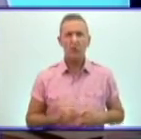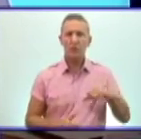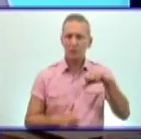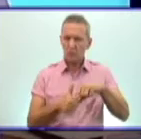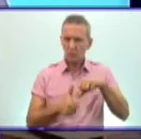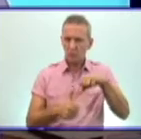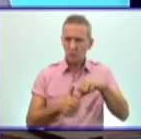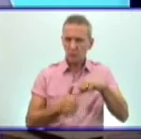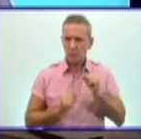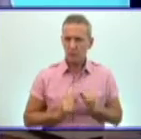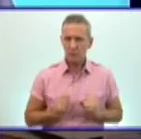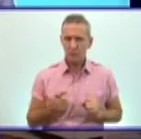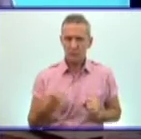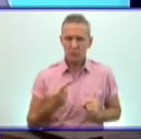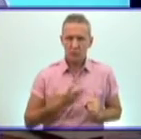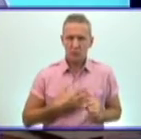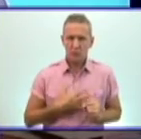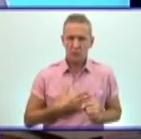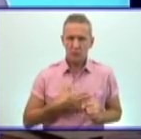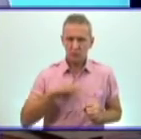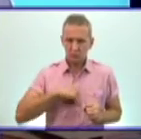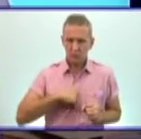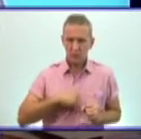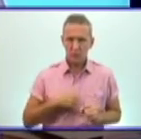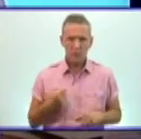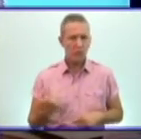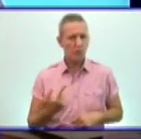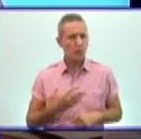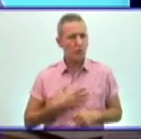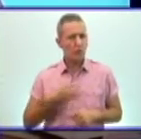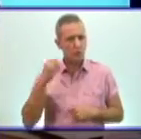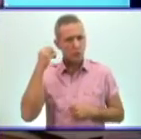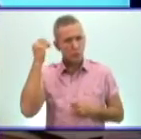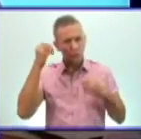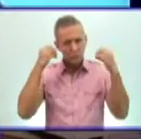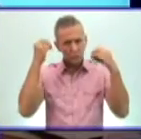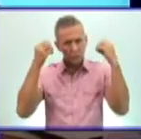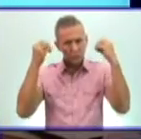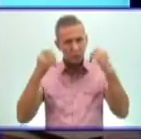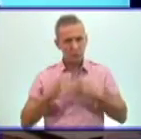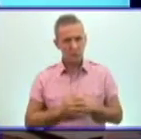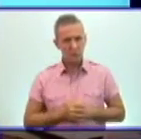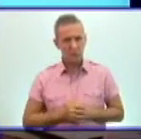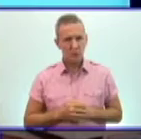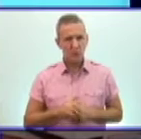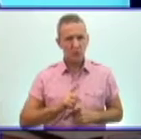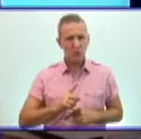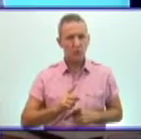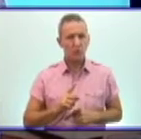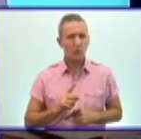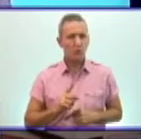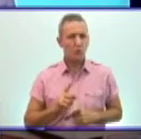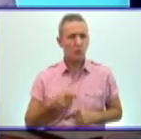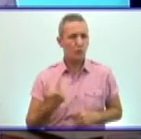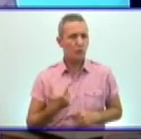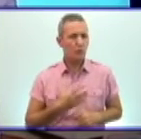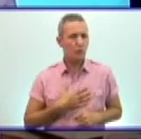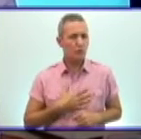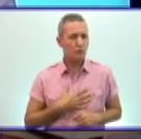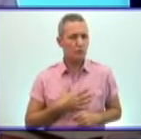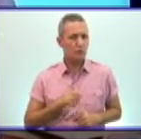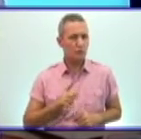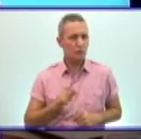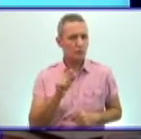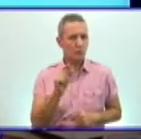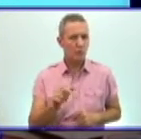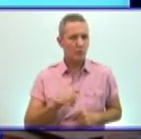comportamiento, nuestro sentimiento, nuestro razonamiento. Nosotros no somos Robinson Crusoe en una isla, nosotros no somos un hombre en un